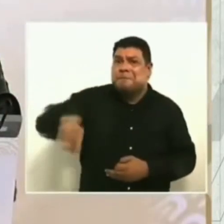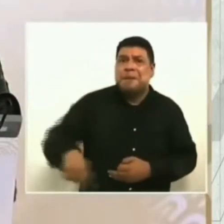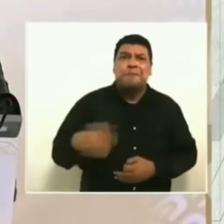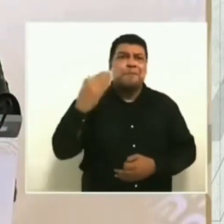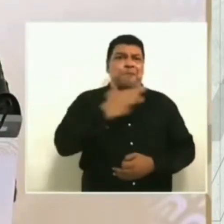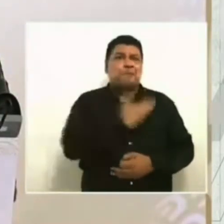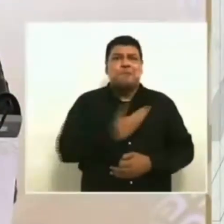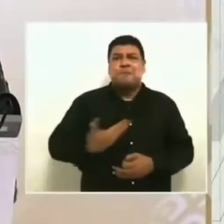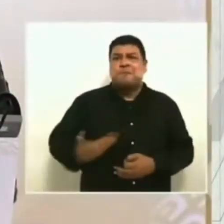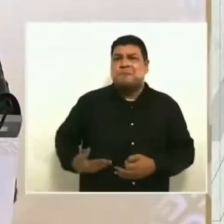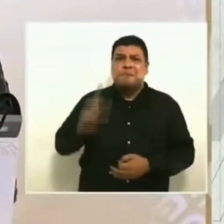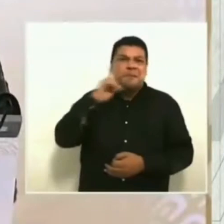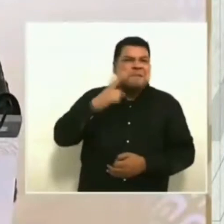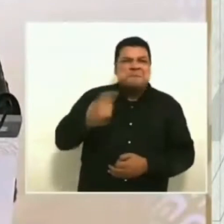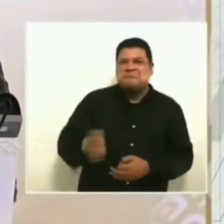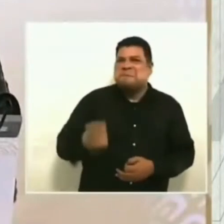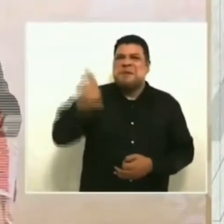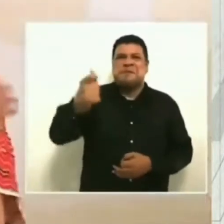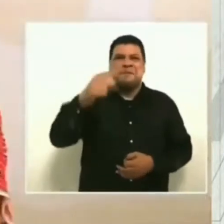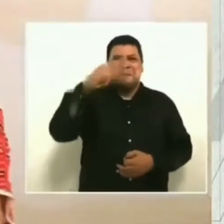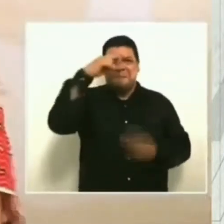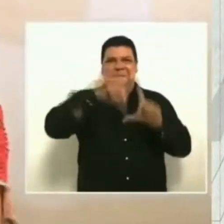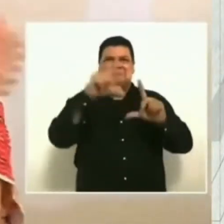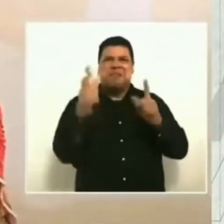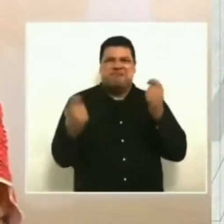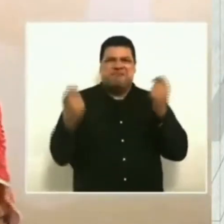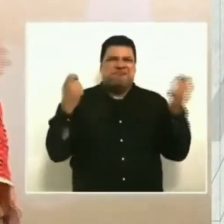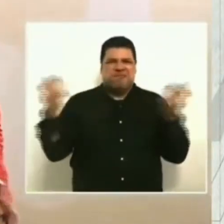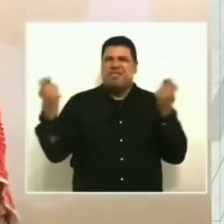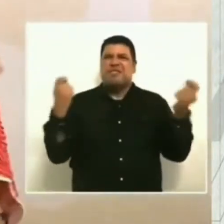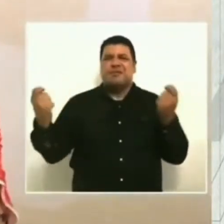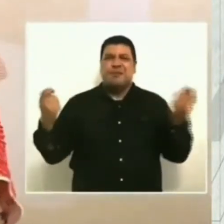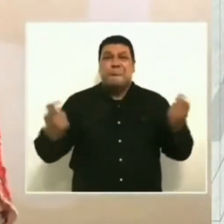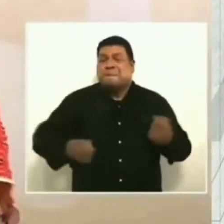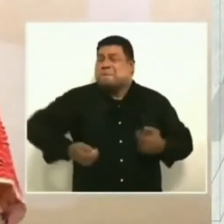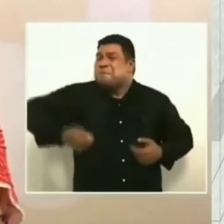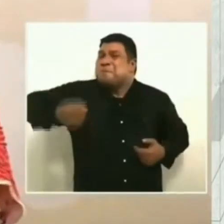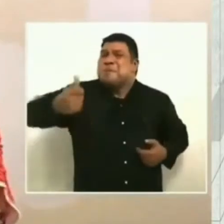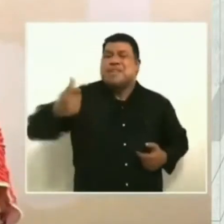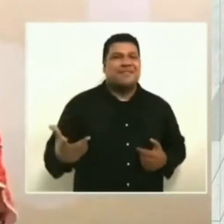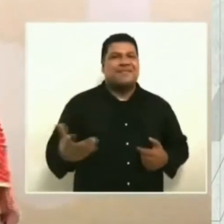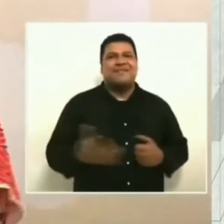ser gobernado por una mujer, una presidenta.